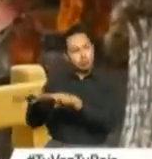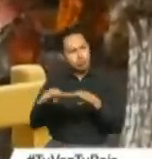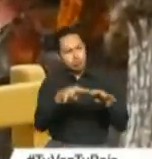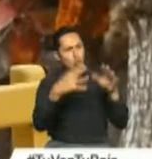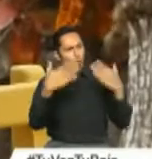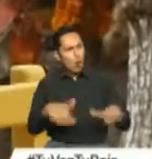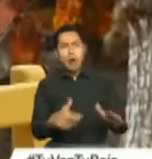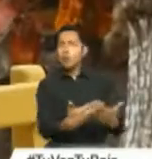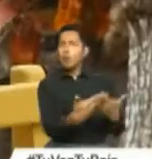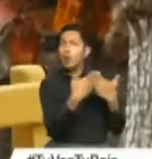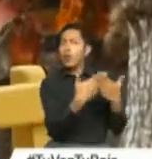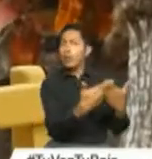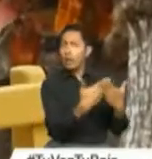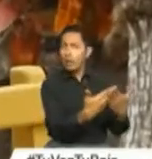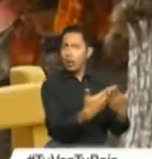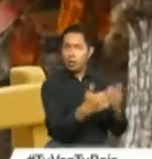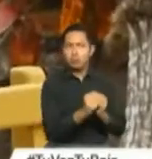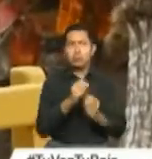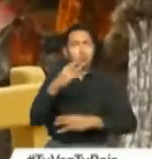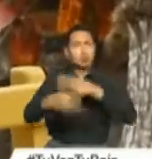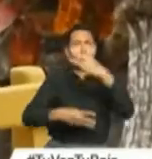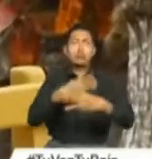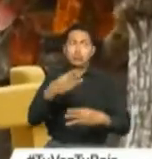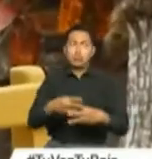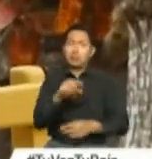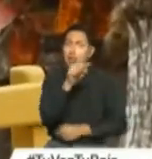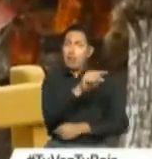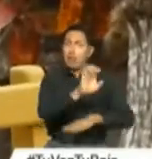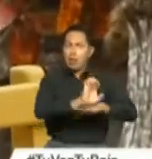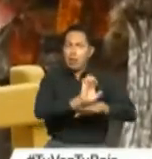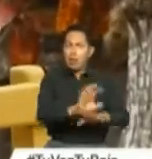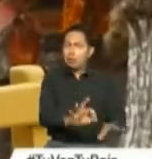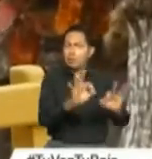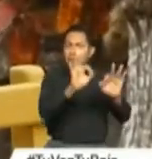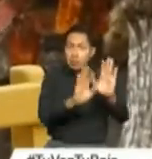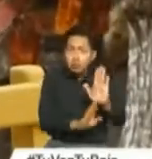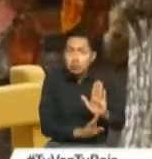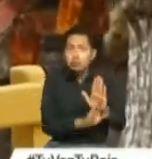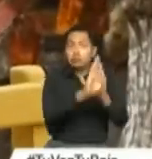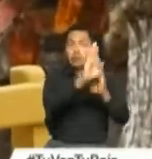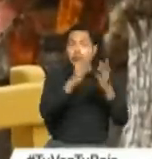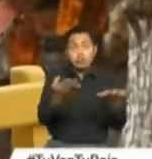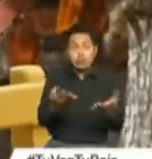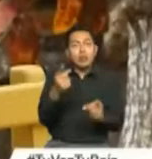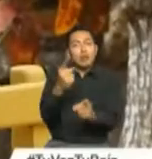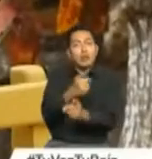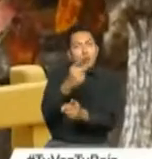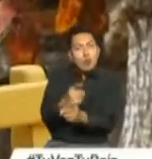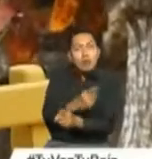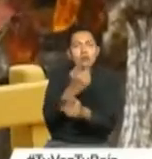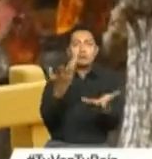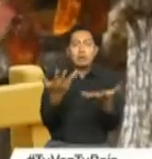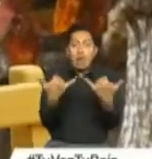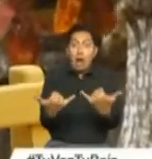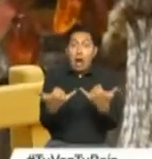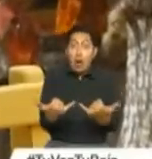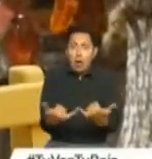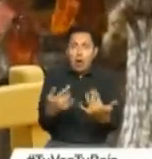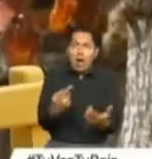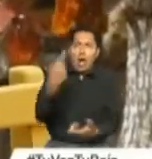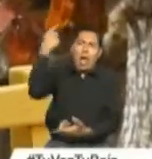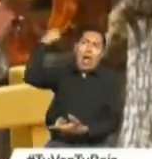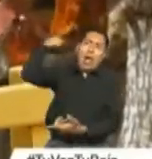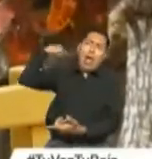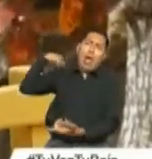no solamente a nivel regional, sino también a nivel mundial. Y por eso genera precedentes que hoy, ya